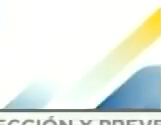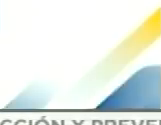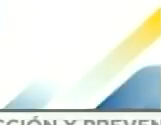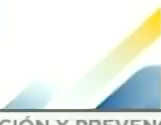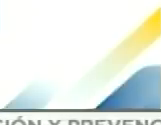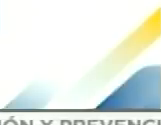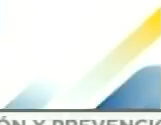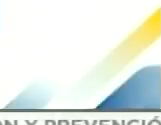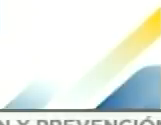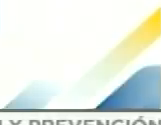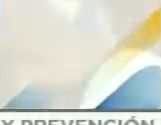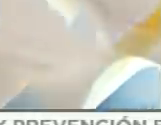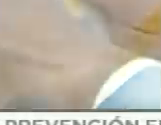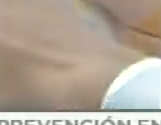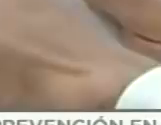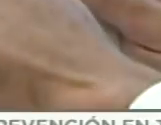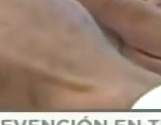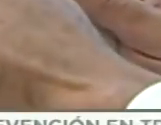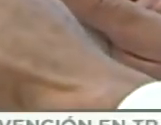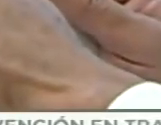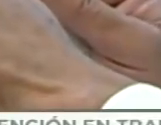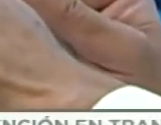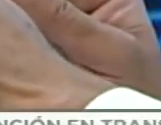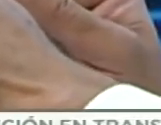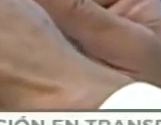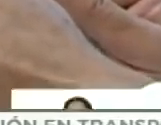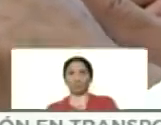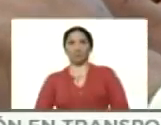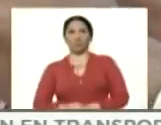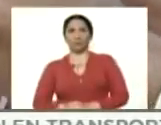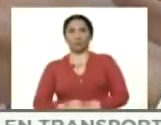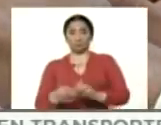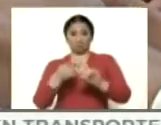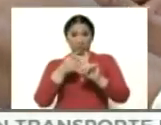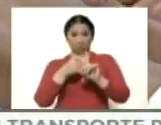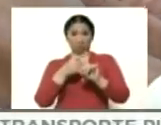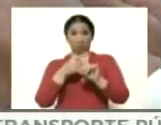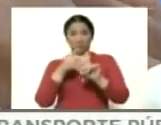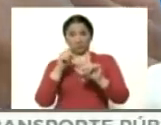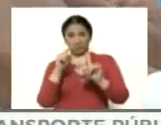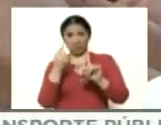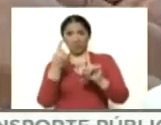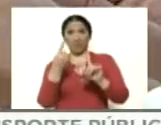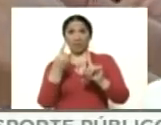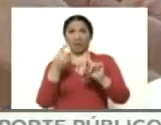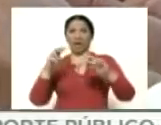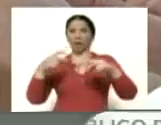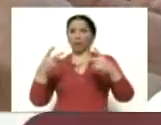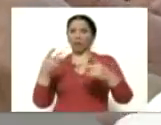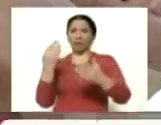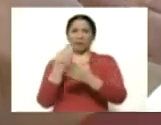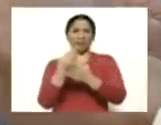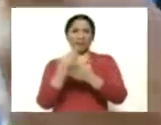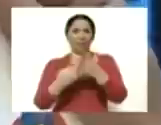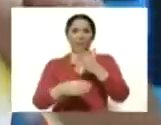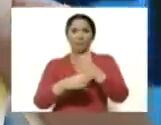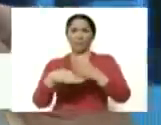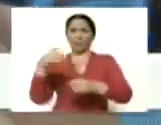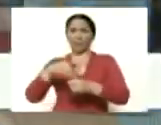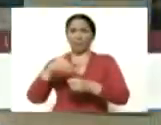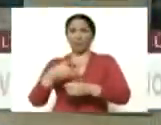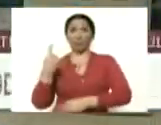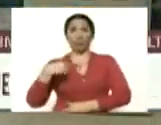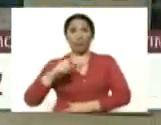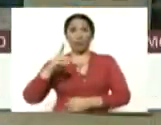llamada Worldometer, que es una página que tiene de ventajosa que actualiza de manera frecuente sus datos y que tiene